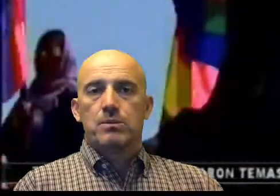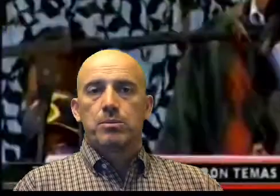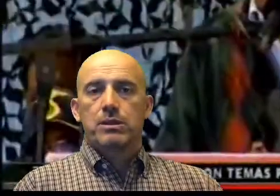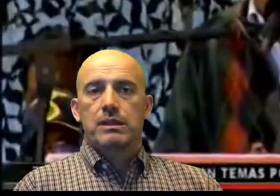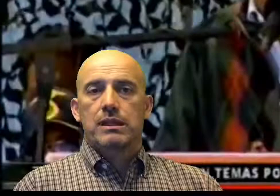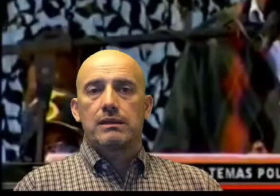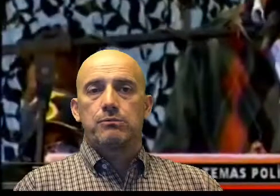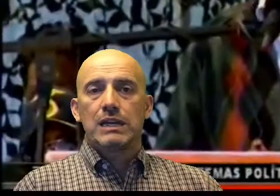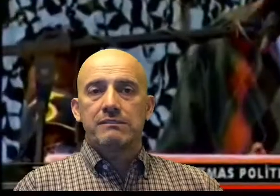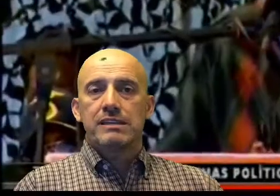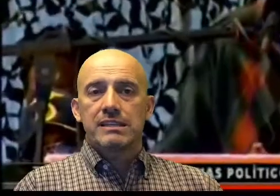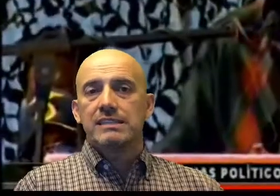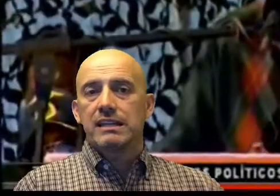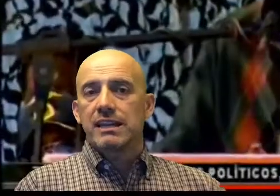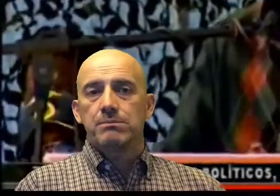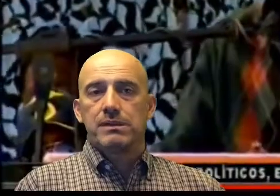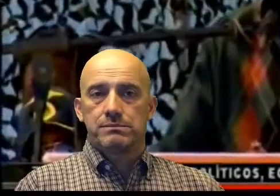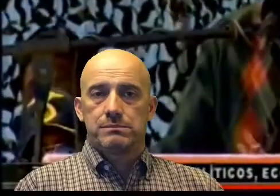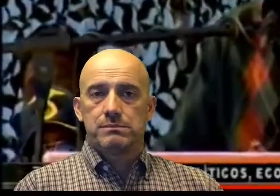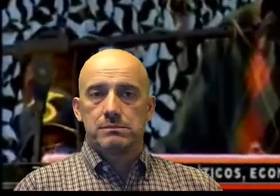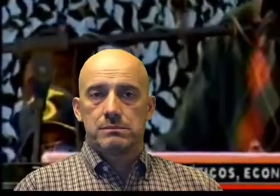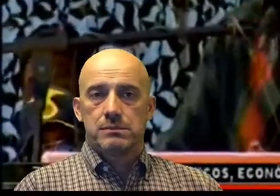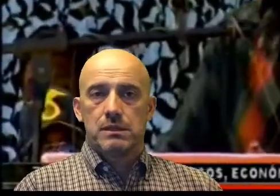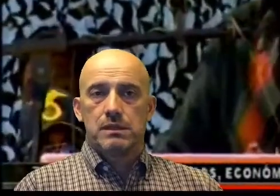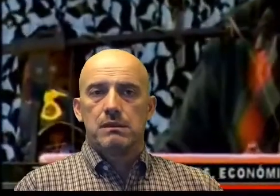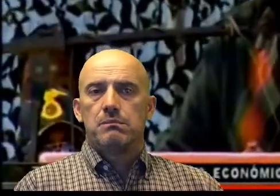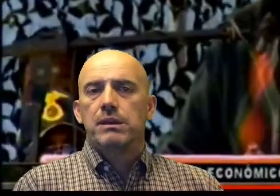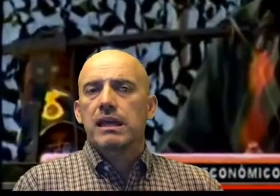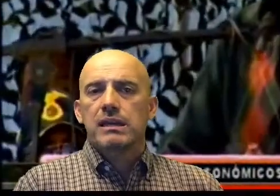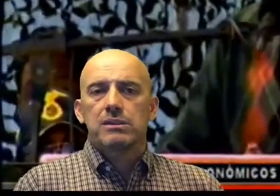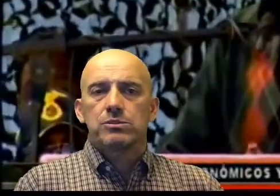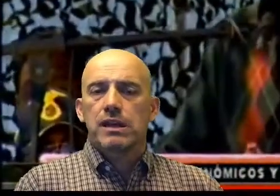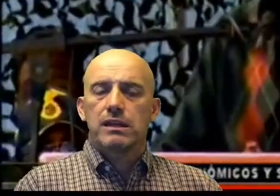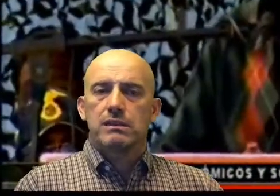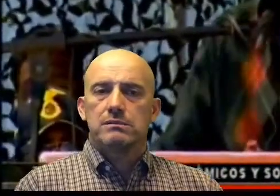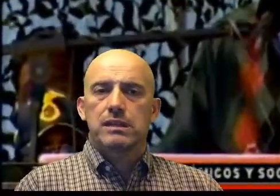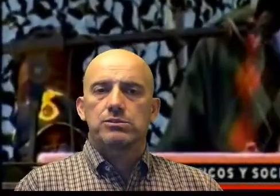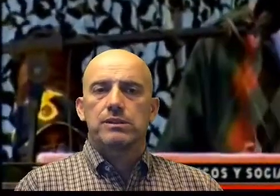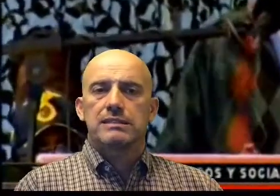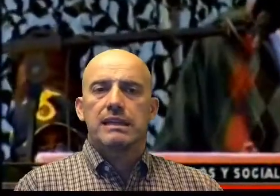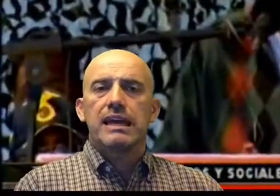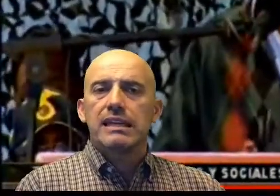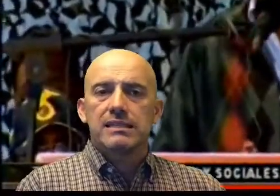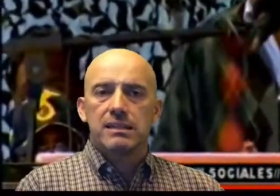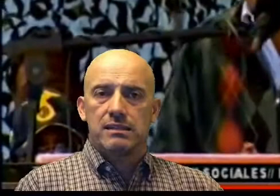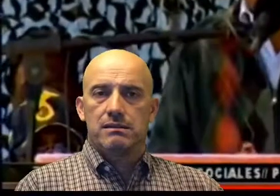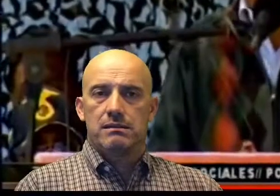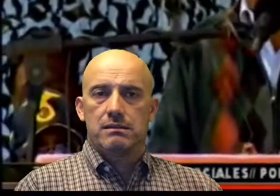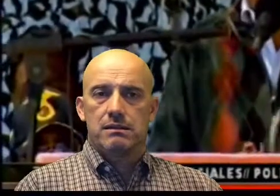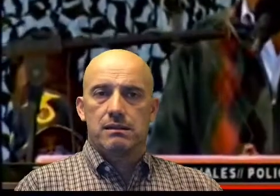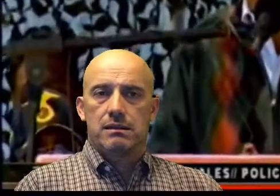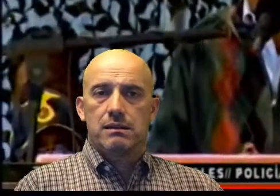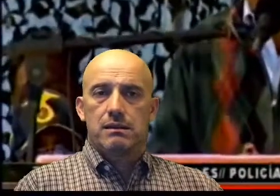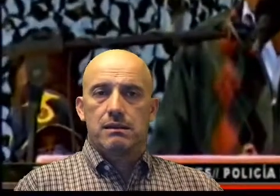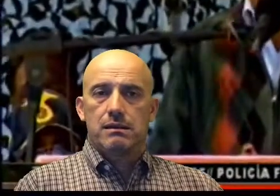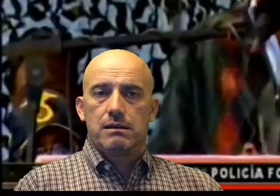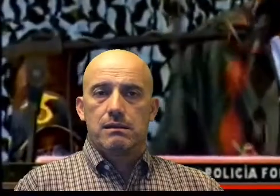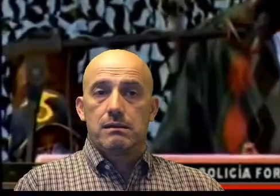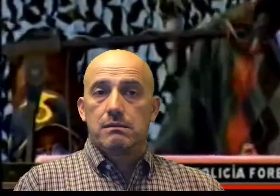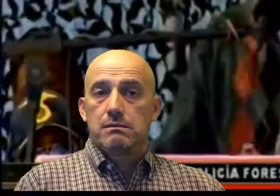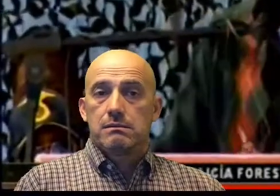porque bolt vive ya tiene salida al mar para qué quieren soberanía si esa vía ya la tienen